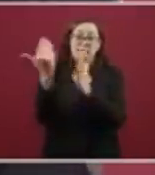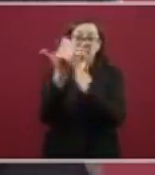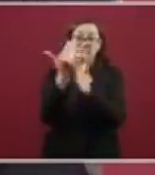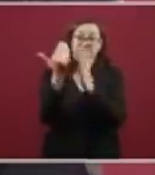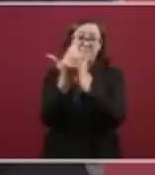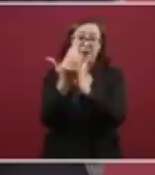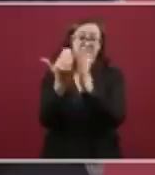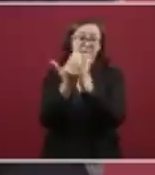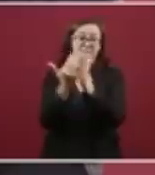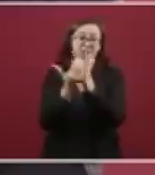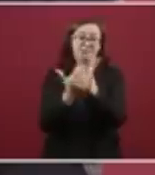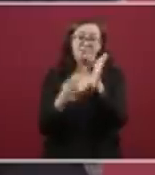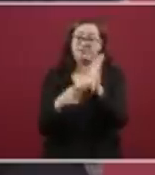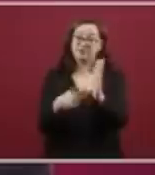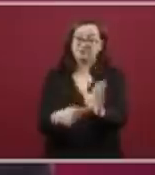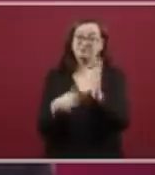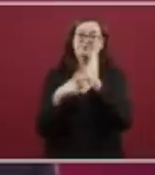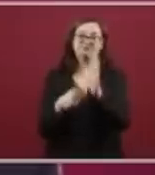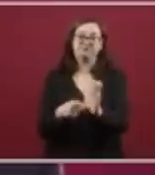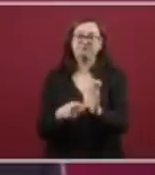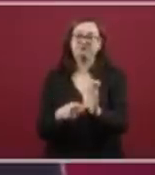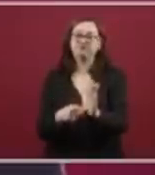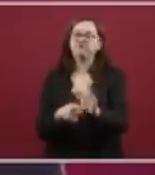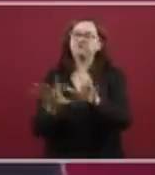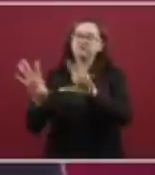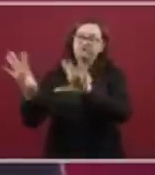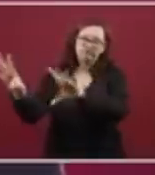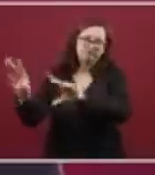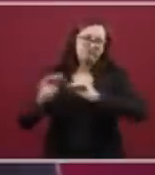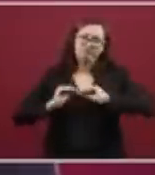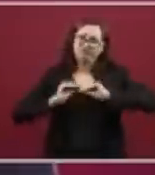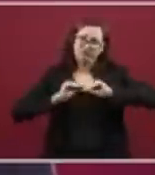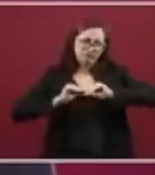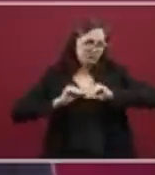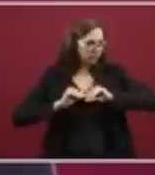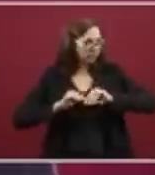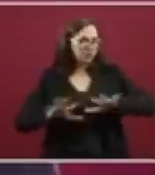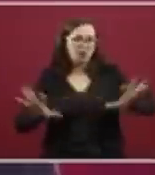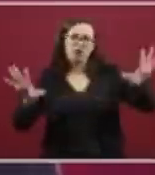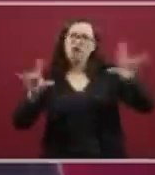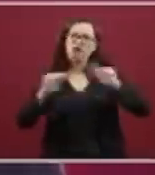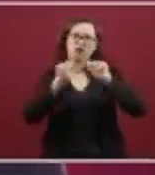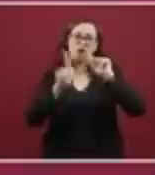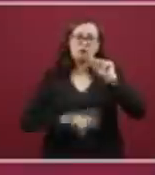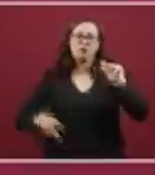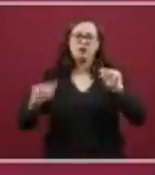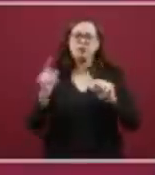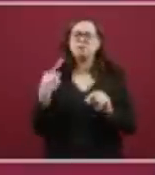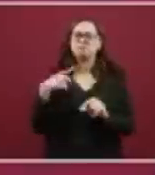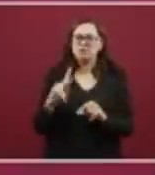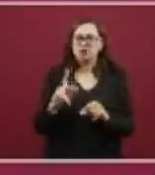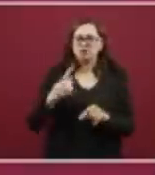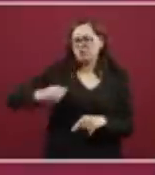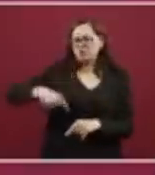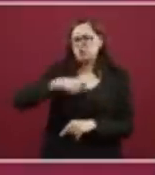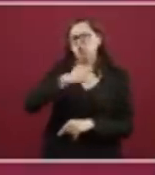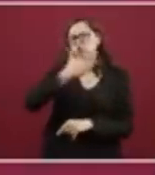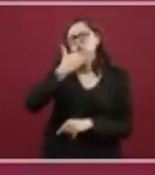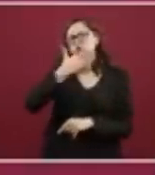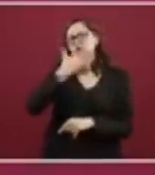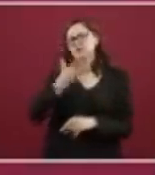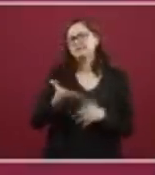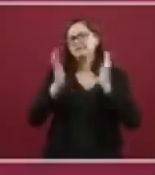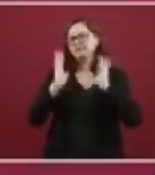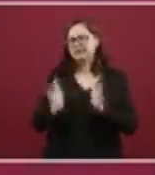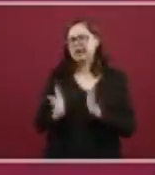se van a retomar, aunque ya muchas acciones se están llevando a cabo.